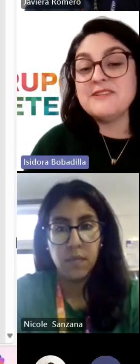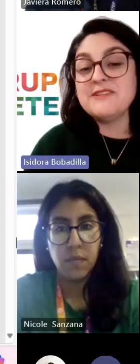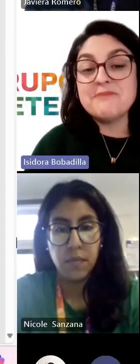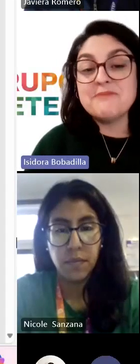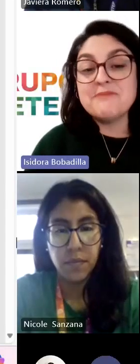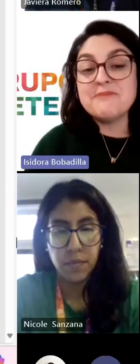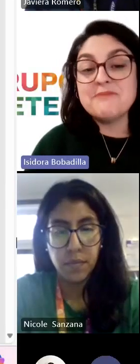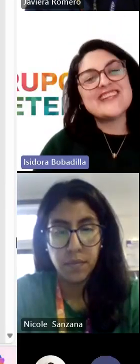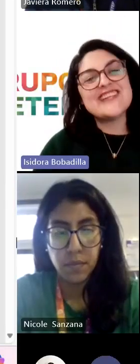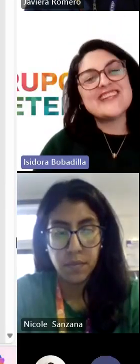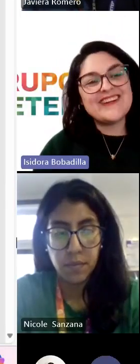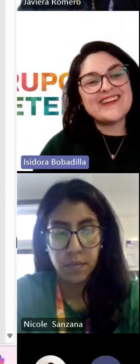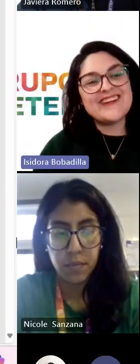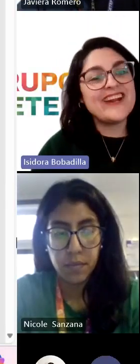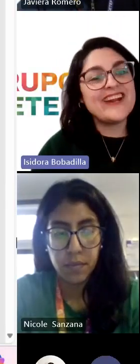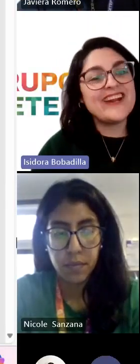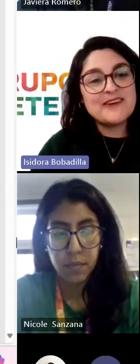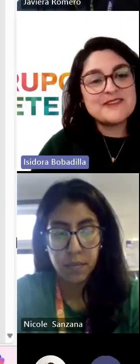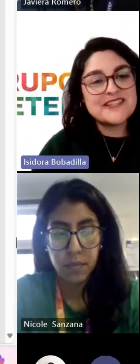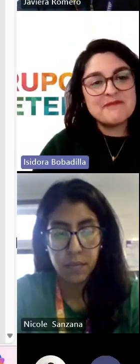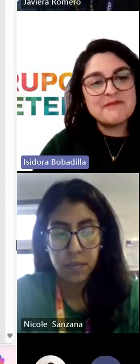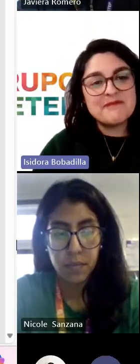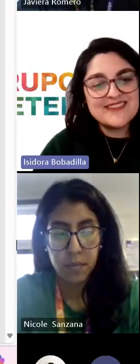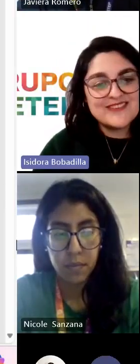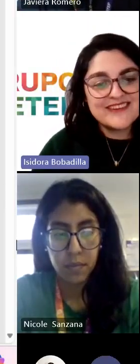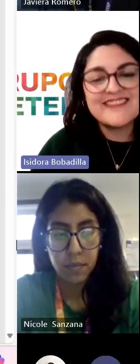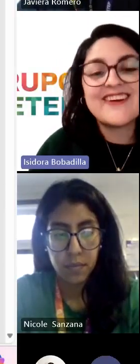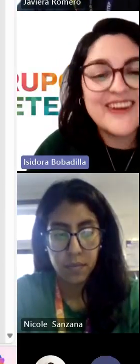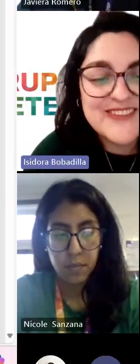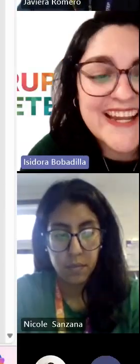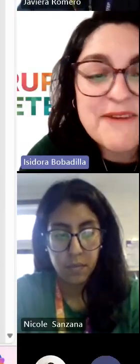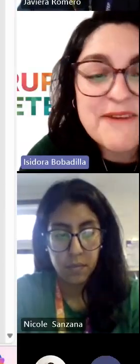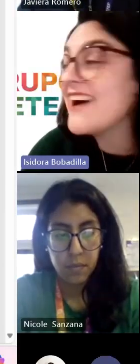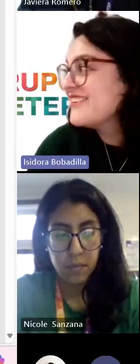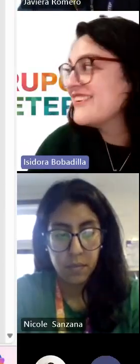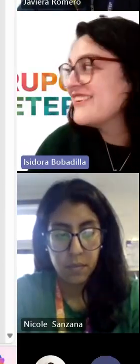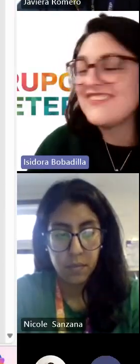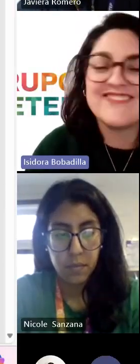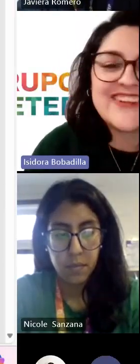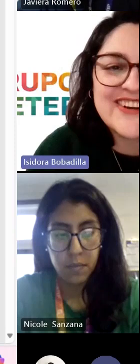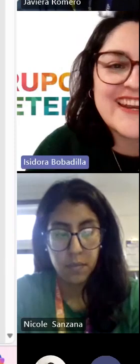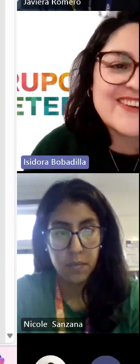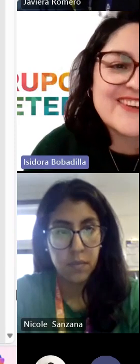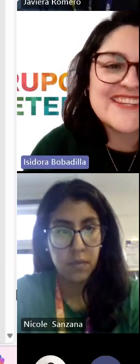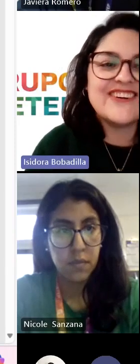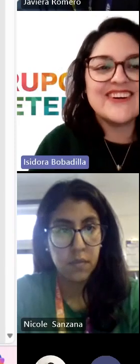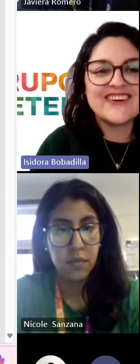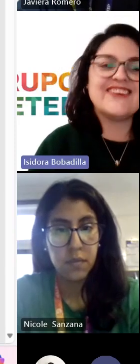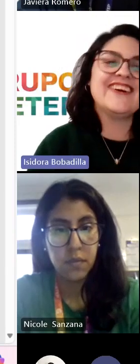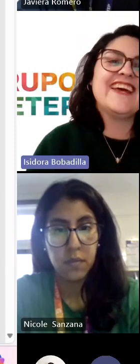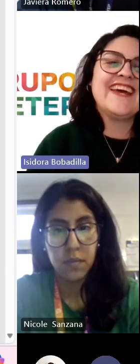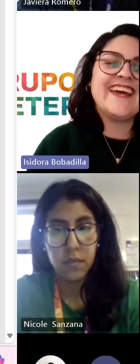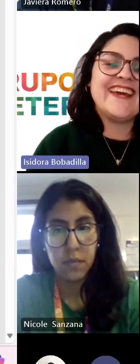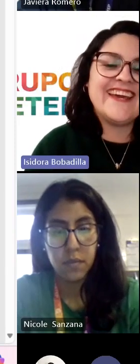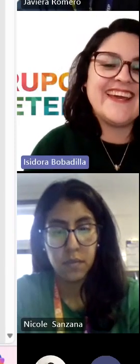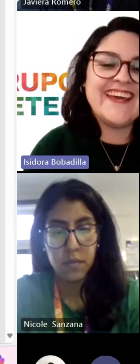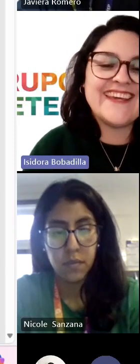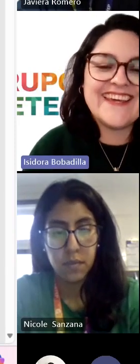Y bueno, sin más, porque yo sé que no vinieron acá a escucharme a mí, sino que vinieron a escuchar a Pablo, nuestro querido